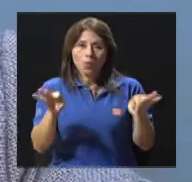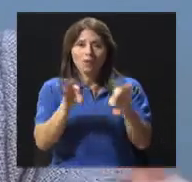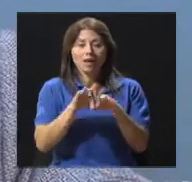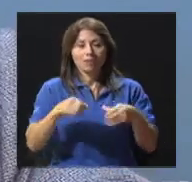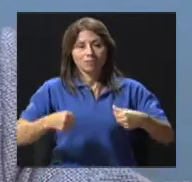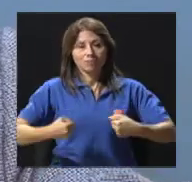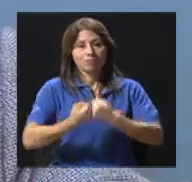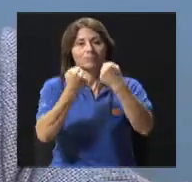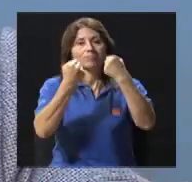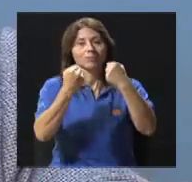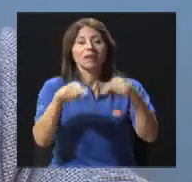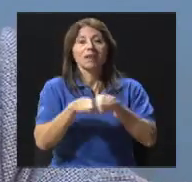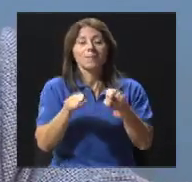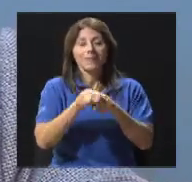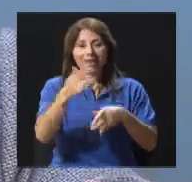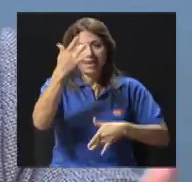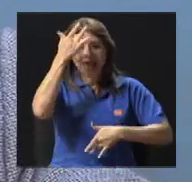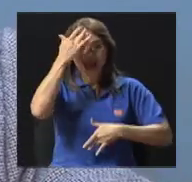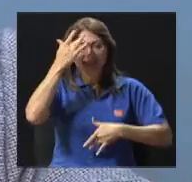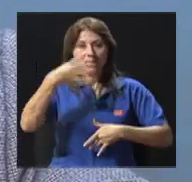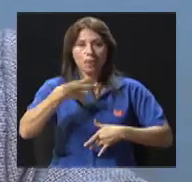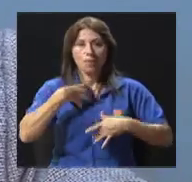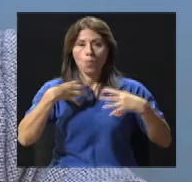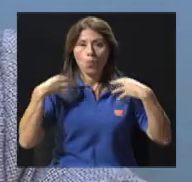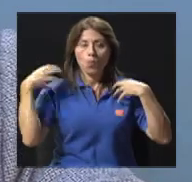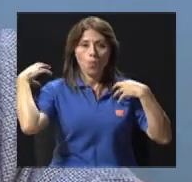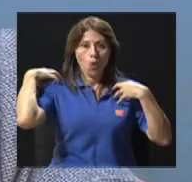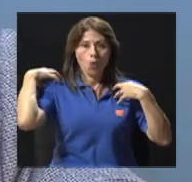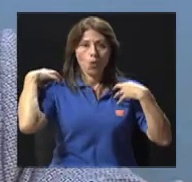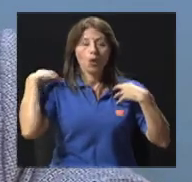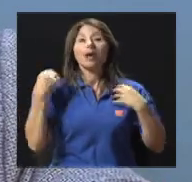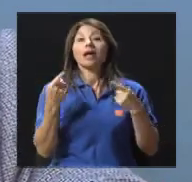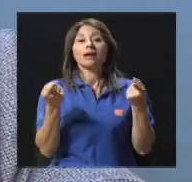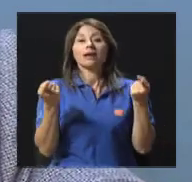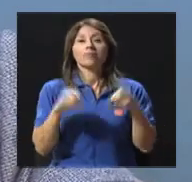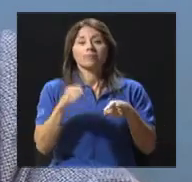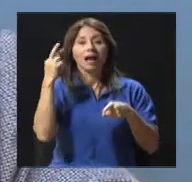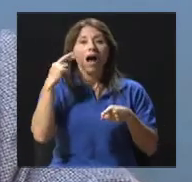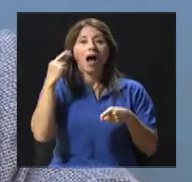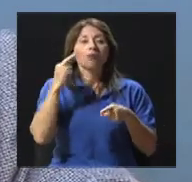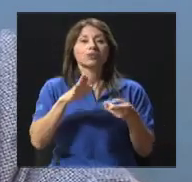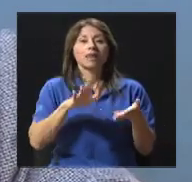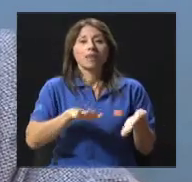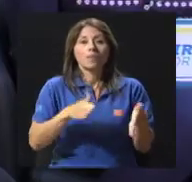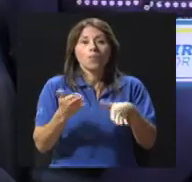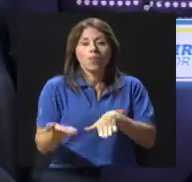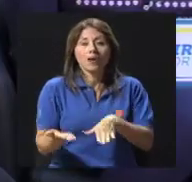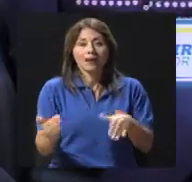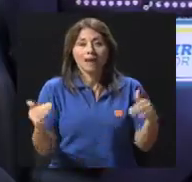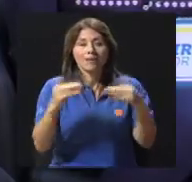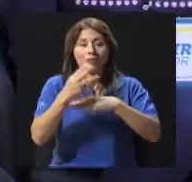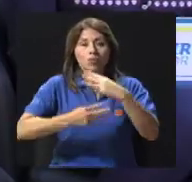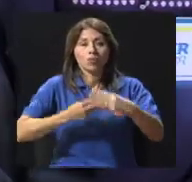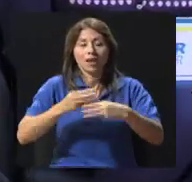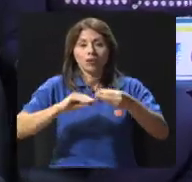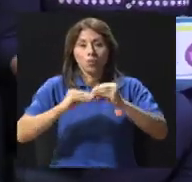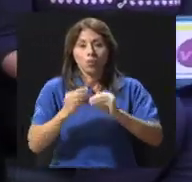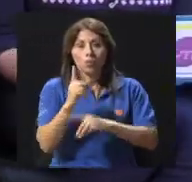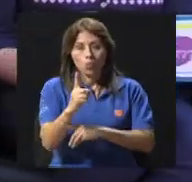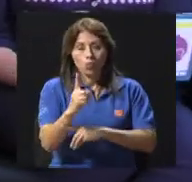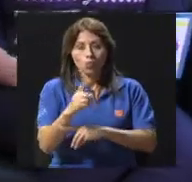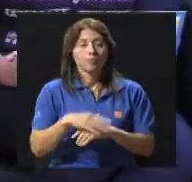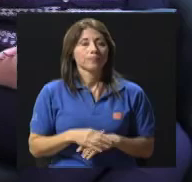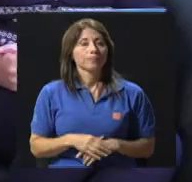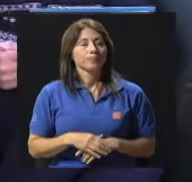cáncer de pulmón, que es la causa número uno de muerte en el mundo por cáncer, sigue siendo un reto importante en el país. Doctor, los